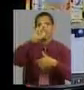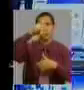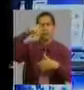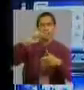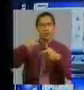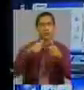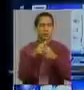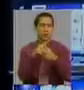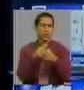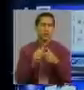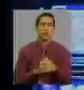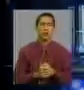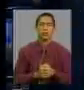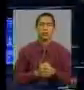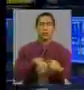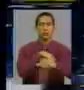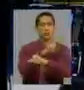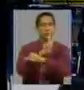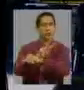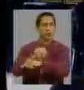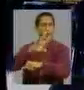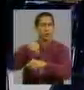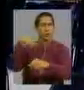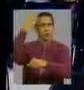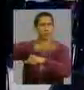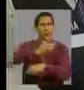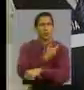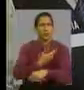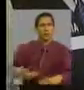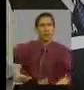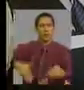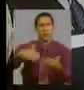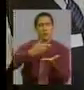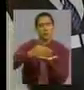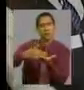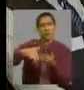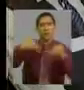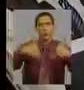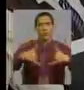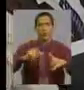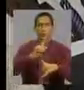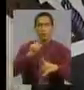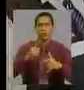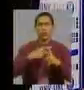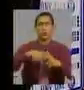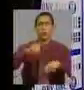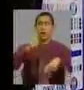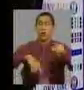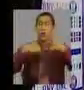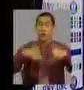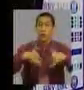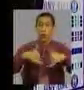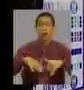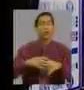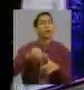directo al edificio. El operativo no es por el decreto presidencial que elimina los juegos de azar, sino porque varias máquinas que allí se